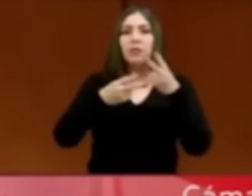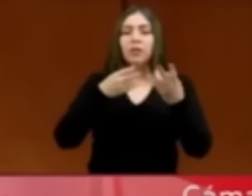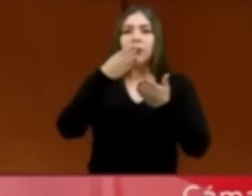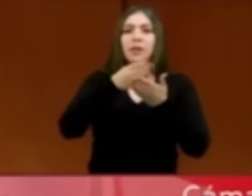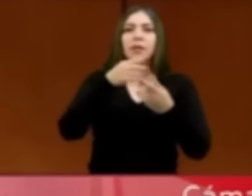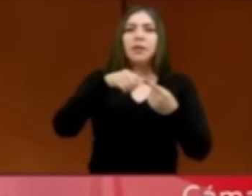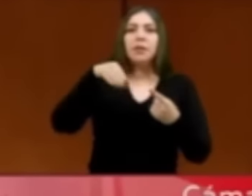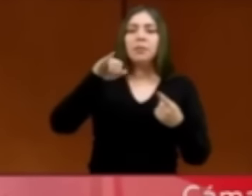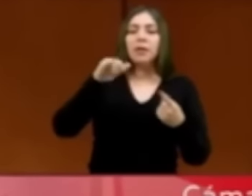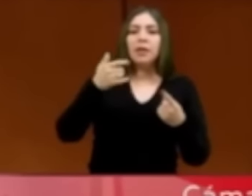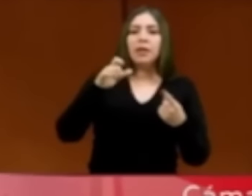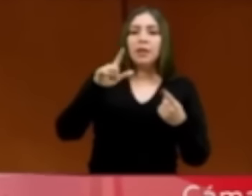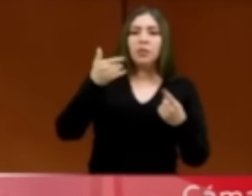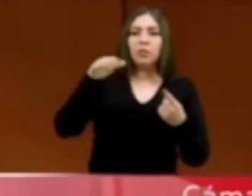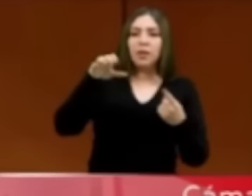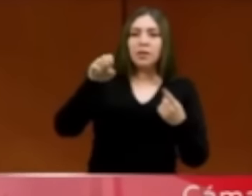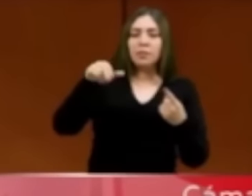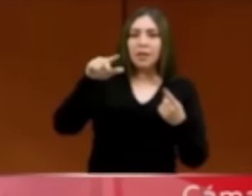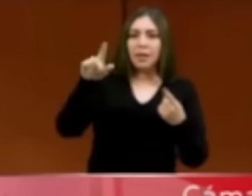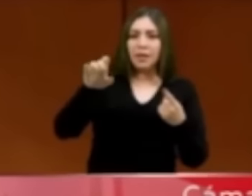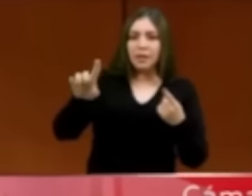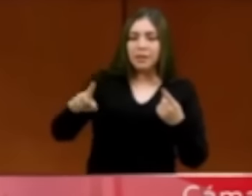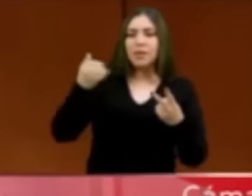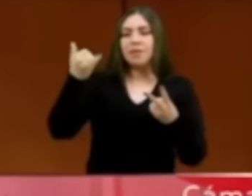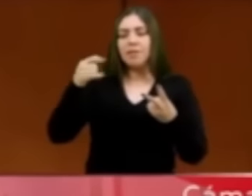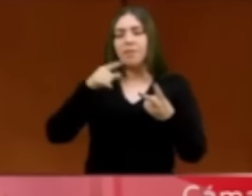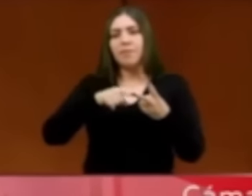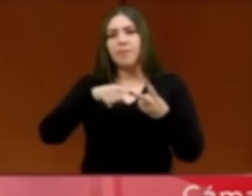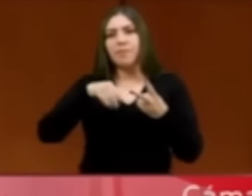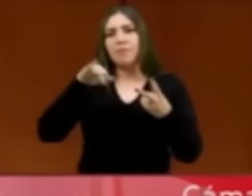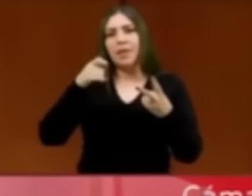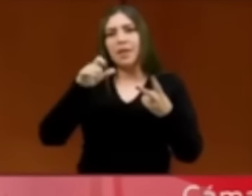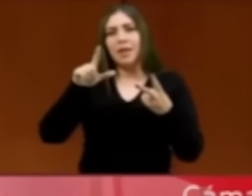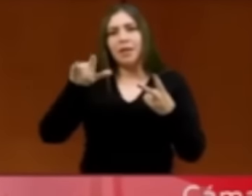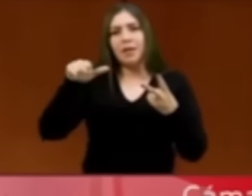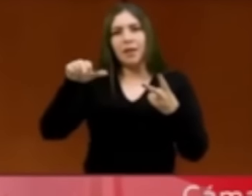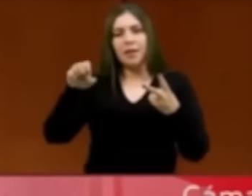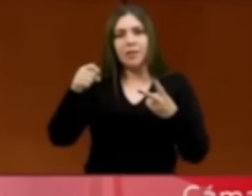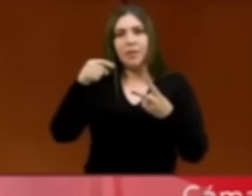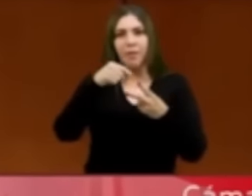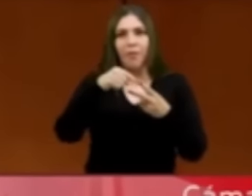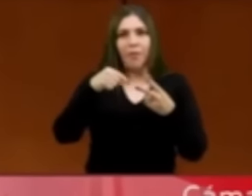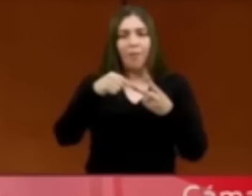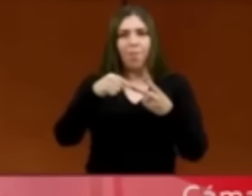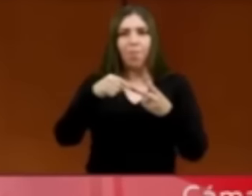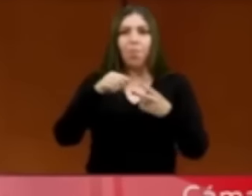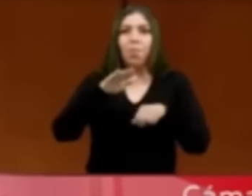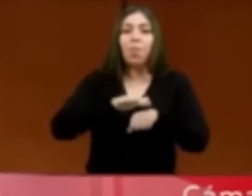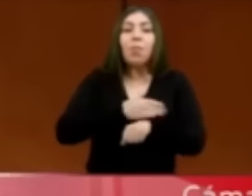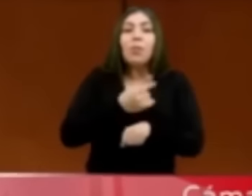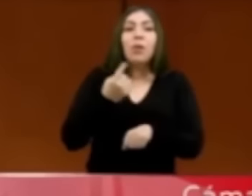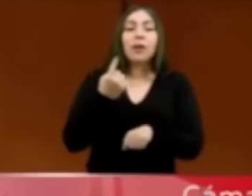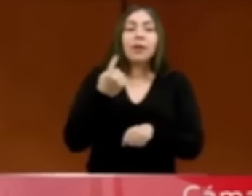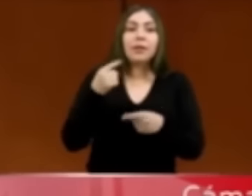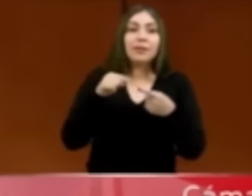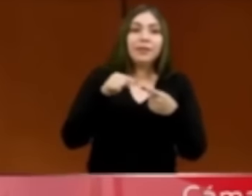Márquez y Miguel Yunes Linares, porque era el proyecto de Miguel Yunes